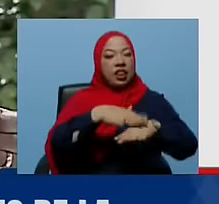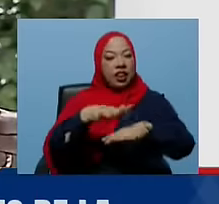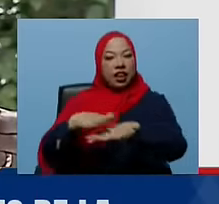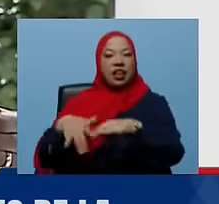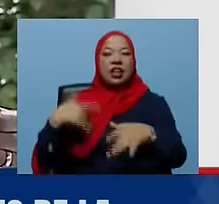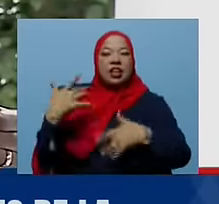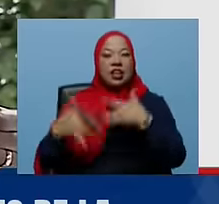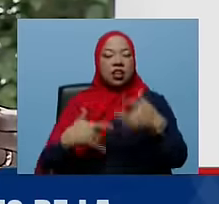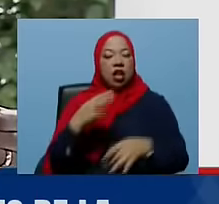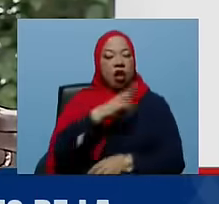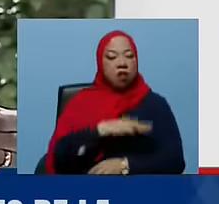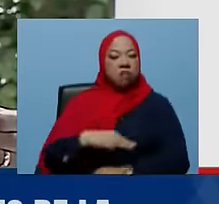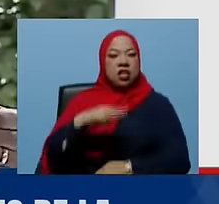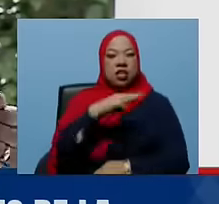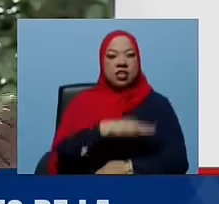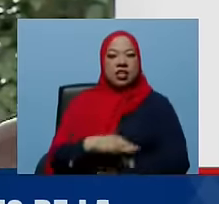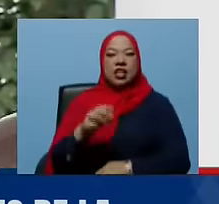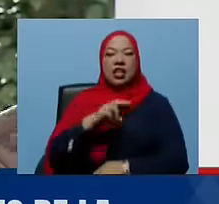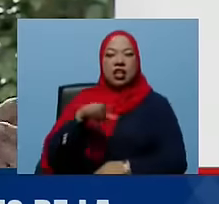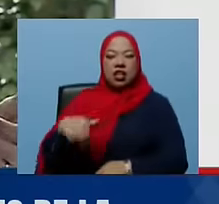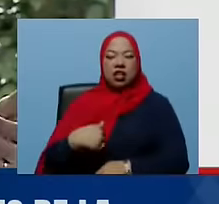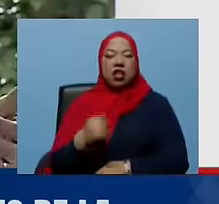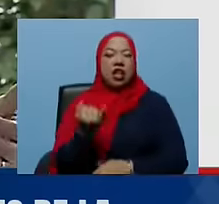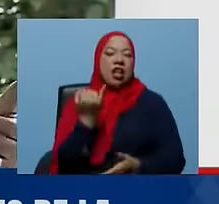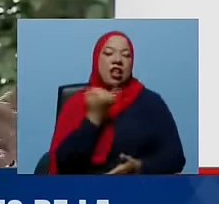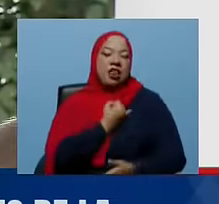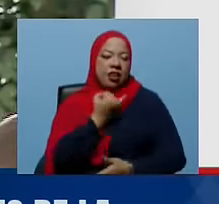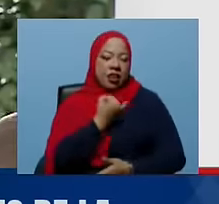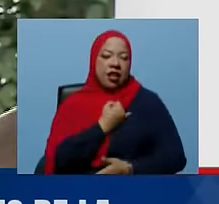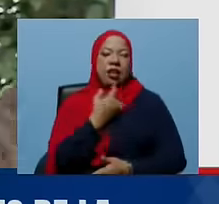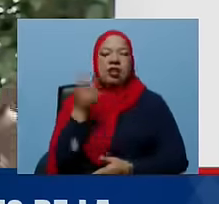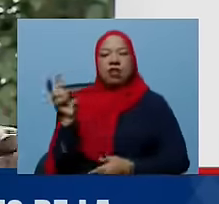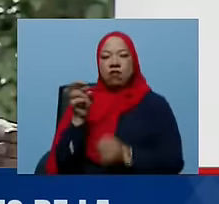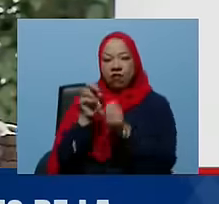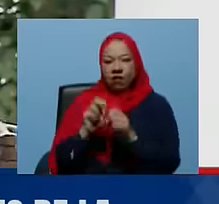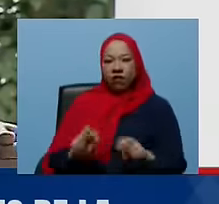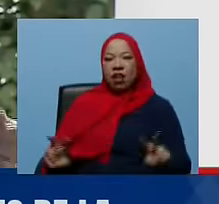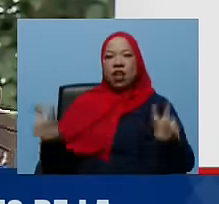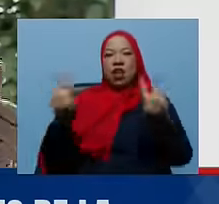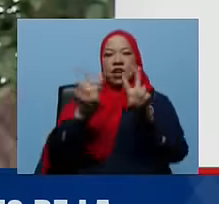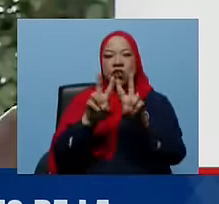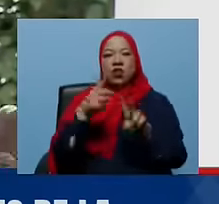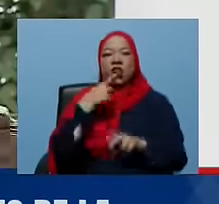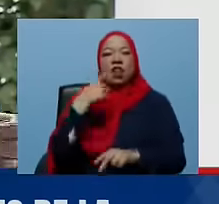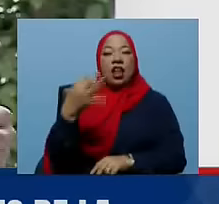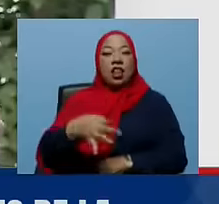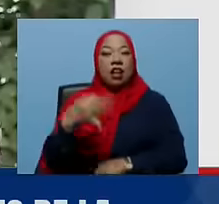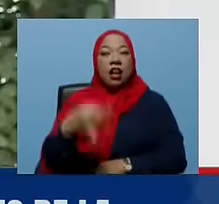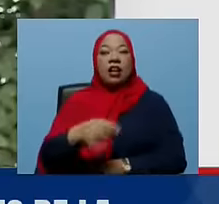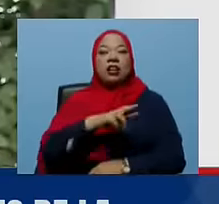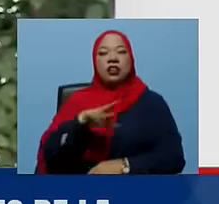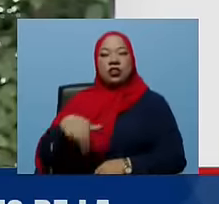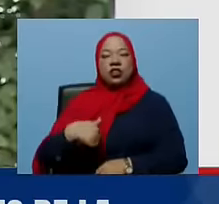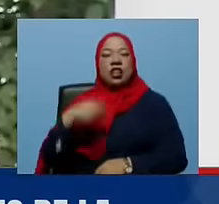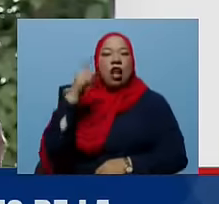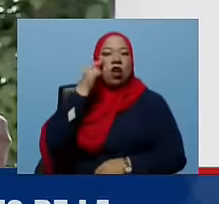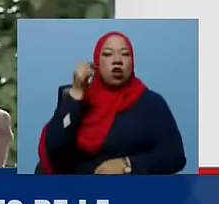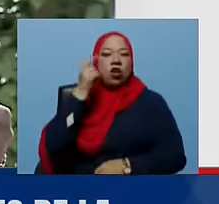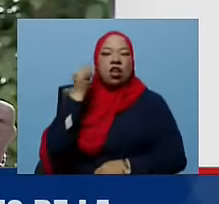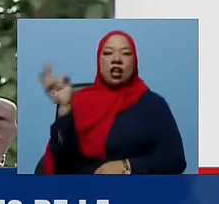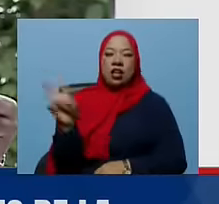gran misión de nuestra identidad, de nuestros valores, de nuestra verdad, de nuestras tradiciones. La gran